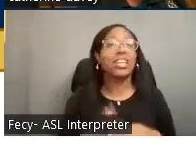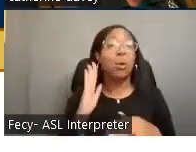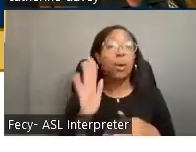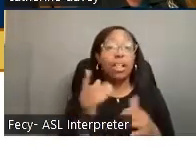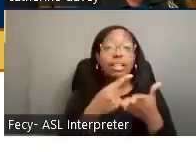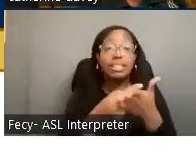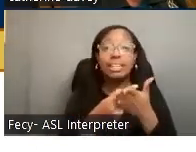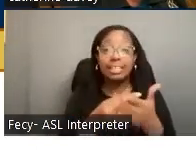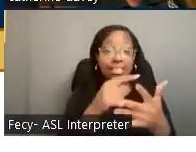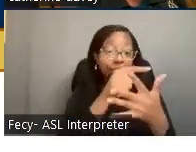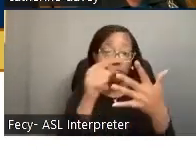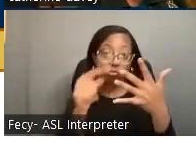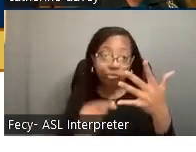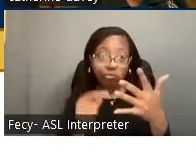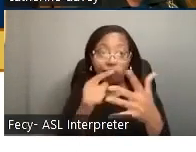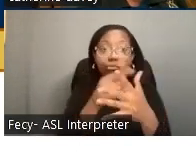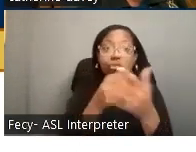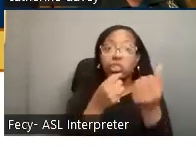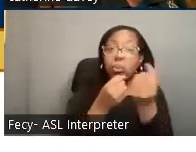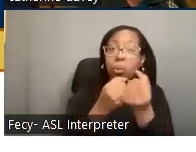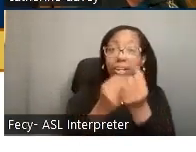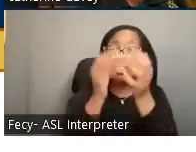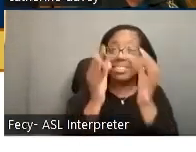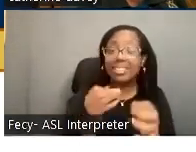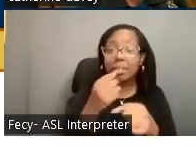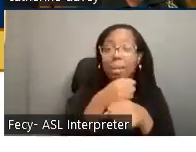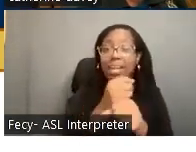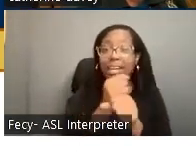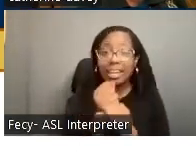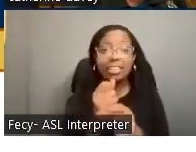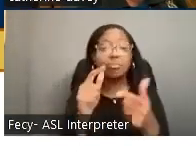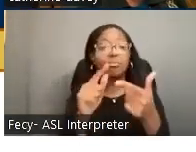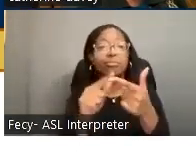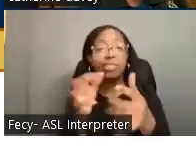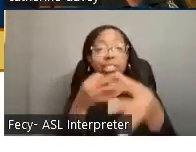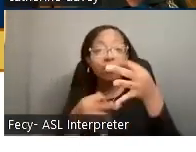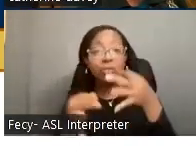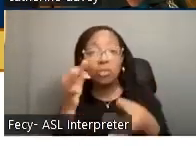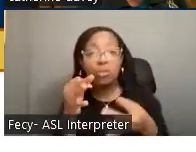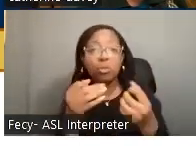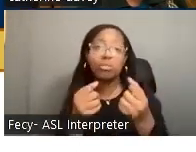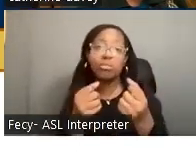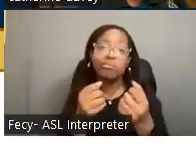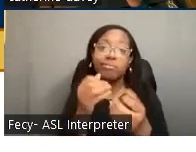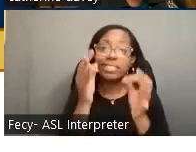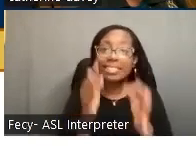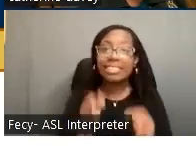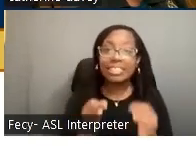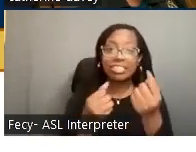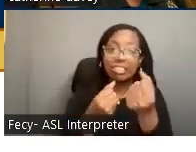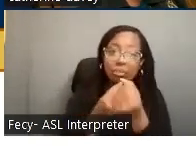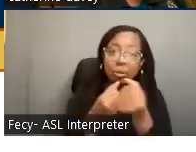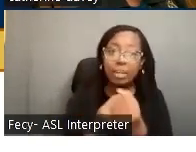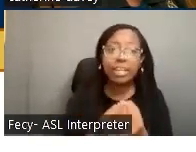hablar acerca de alternativas a tutela, incluyendo tomar decisiones apoyadas,